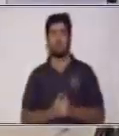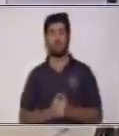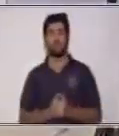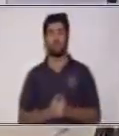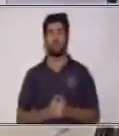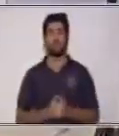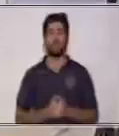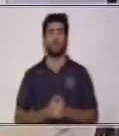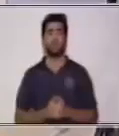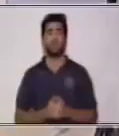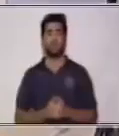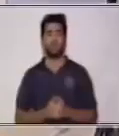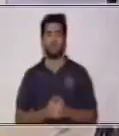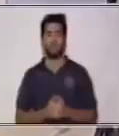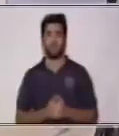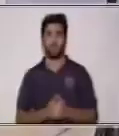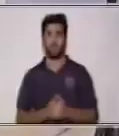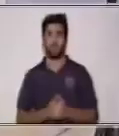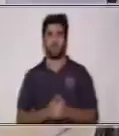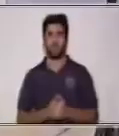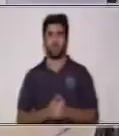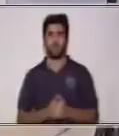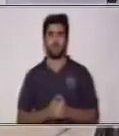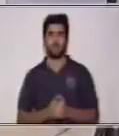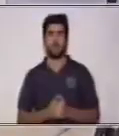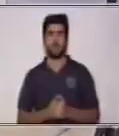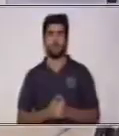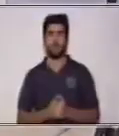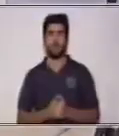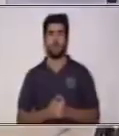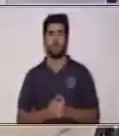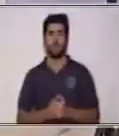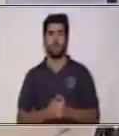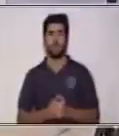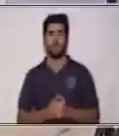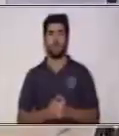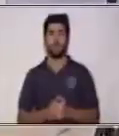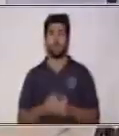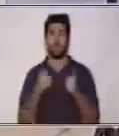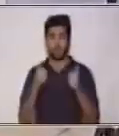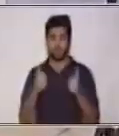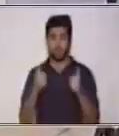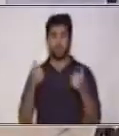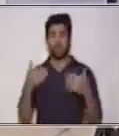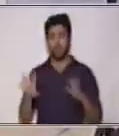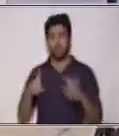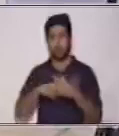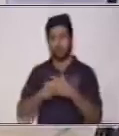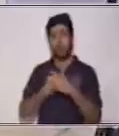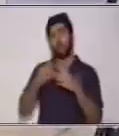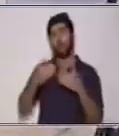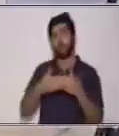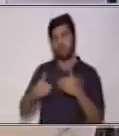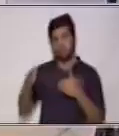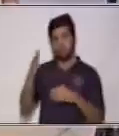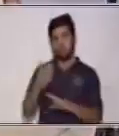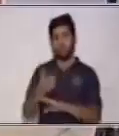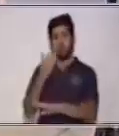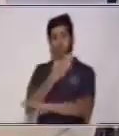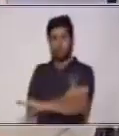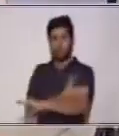siempre gel antibacterial. Muy bien, comencemos. Antes de iniciar con nuestro